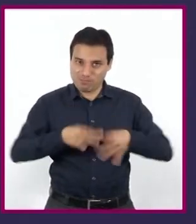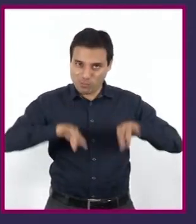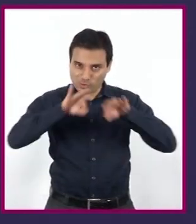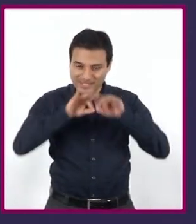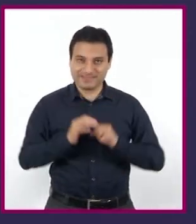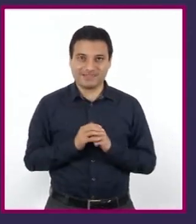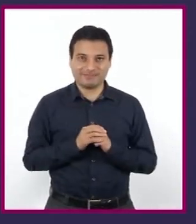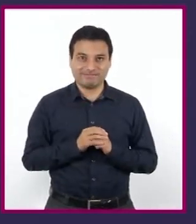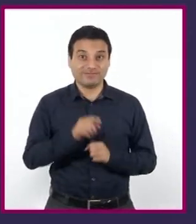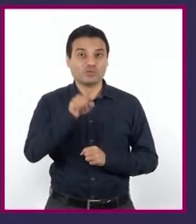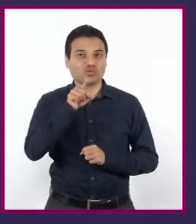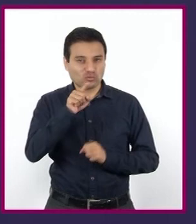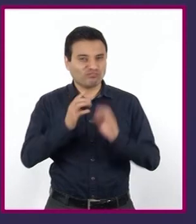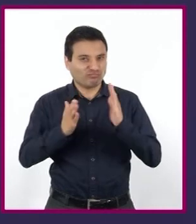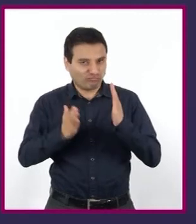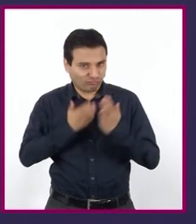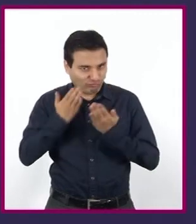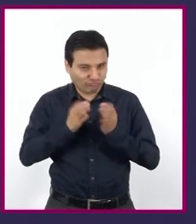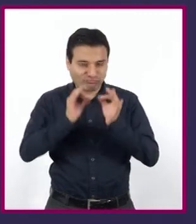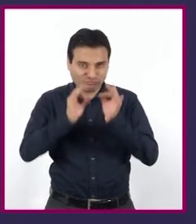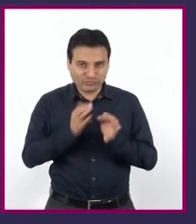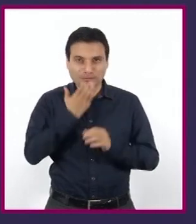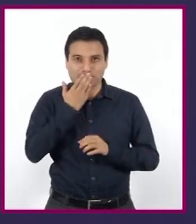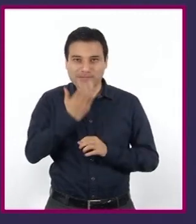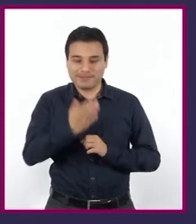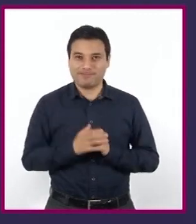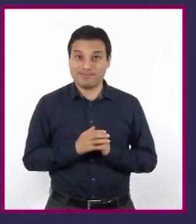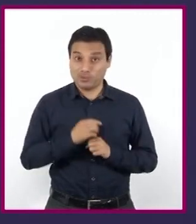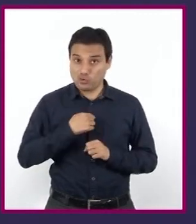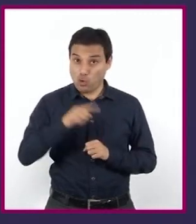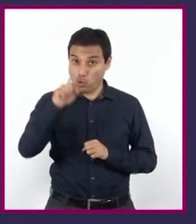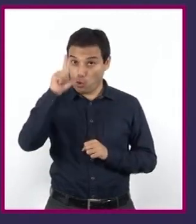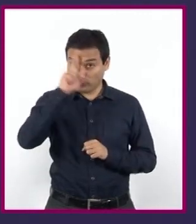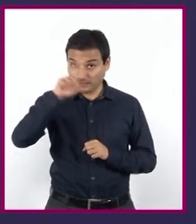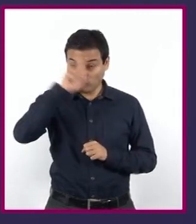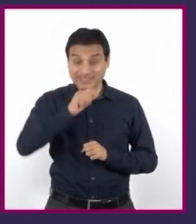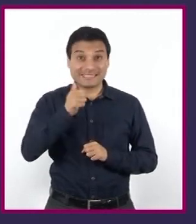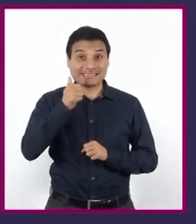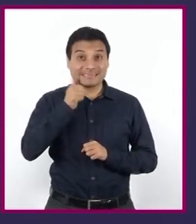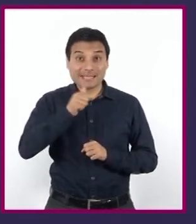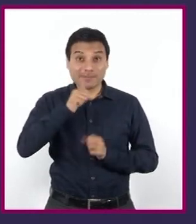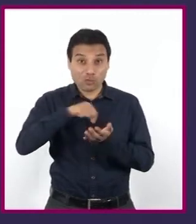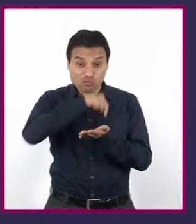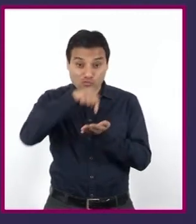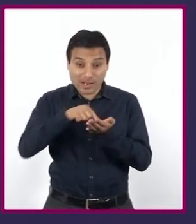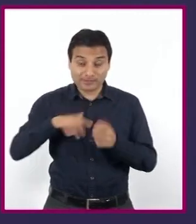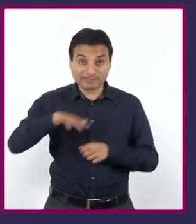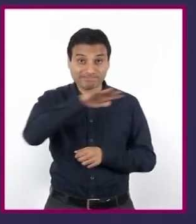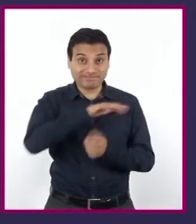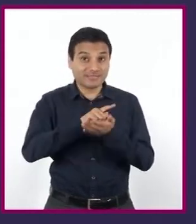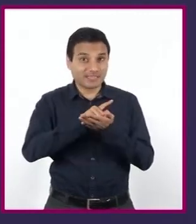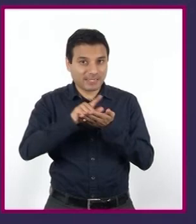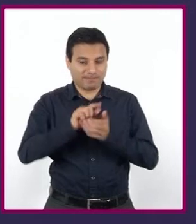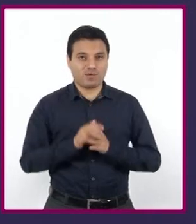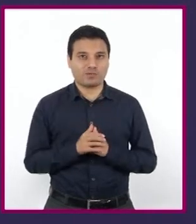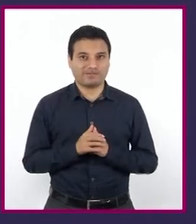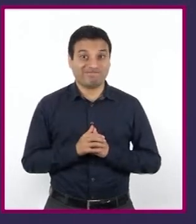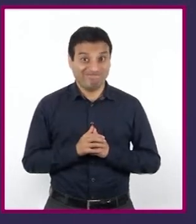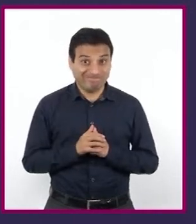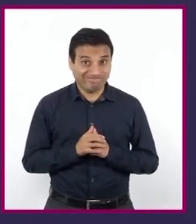buenas prácticas de estudio, por lo que les recomendamos mantener siempre limpio sus espacios, incluidos aquellos en los que